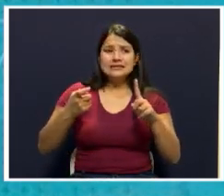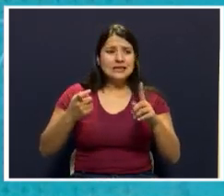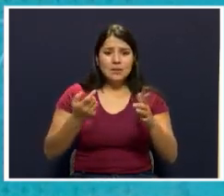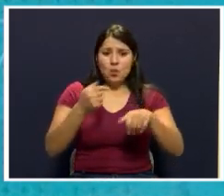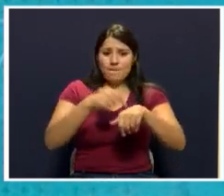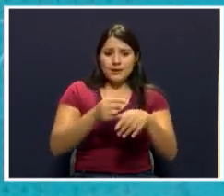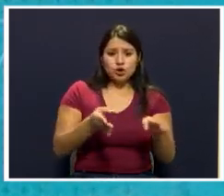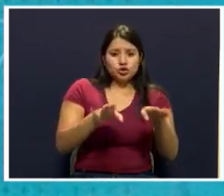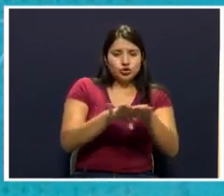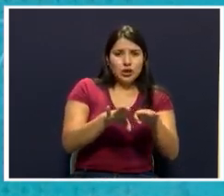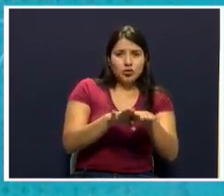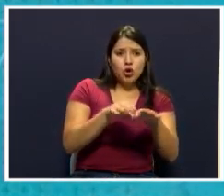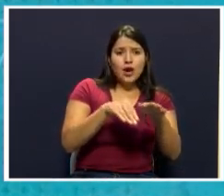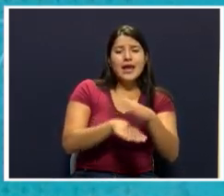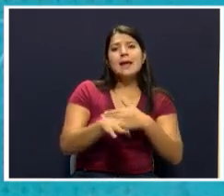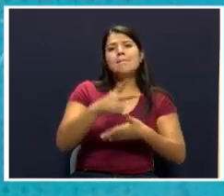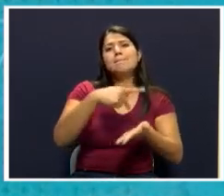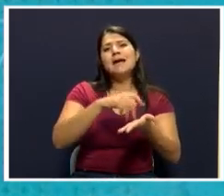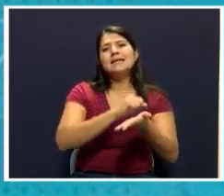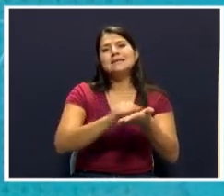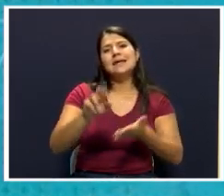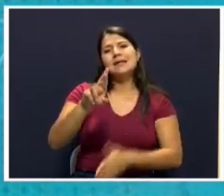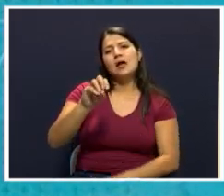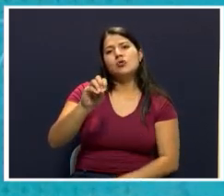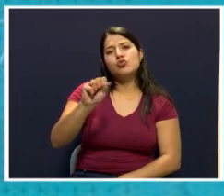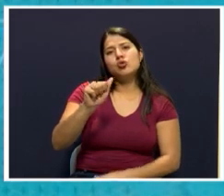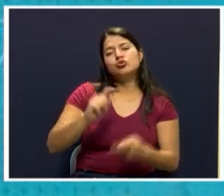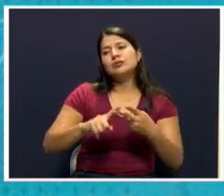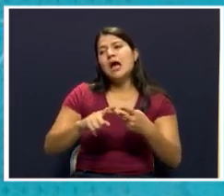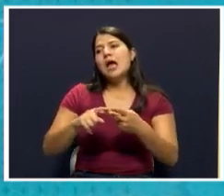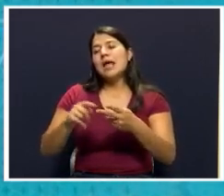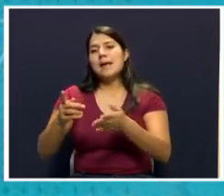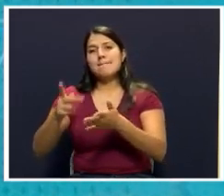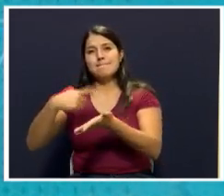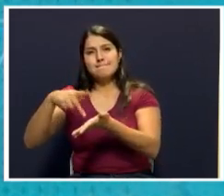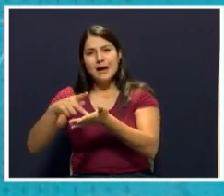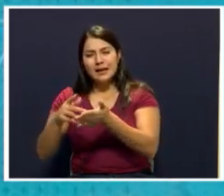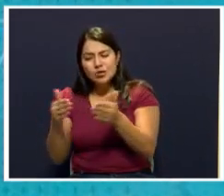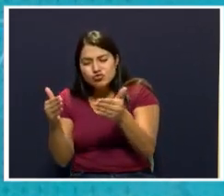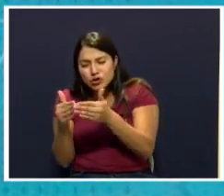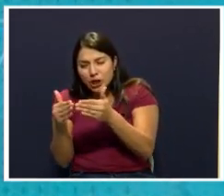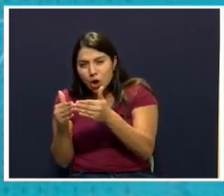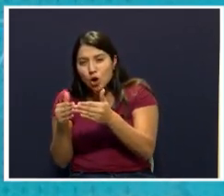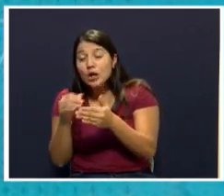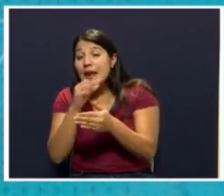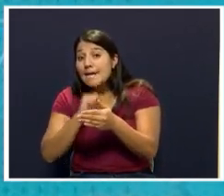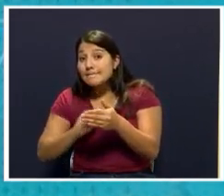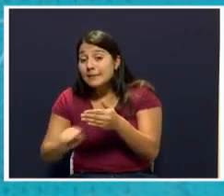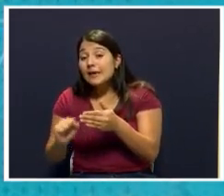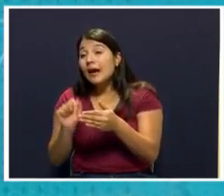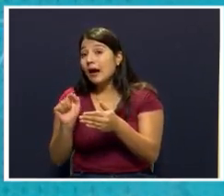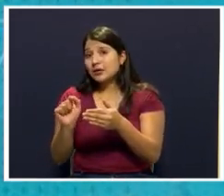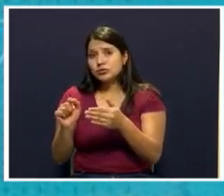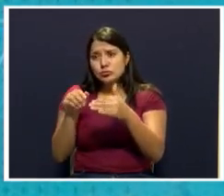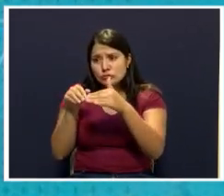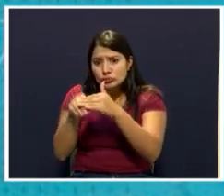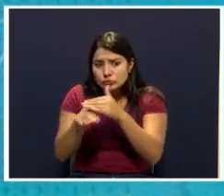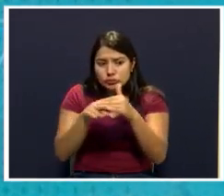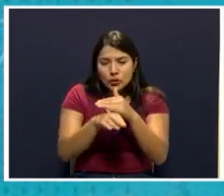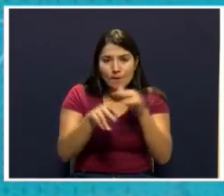protegidas en Santa Rosa, en Rincón de la Vieja. Sin embargo, ya conforme va pasando los